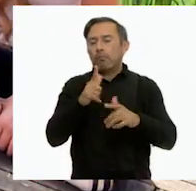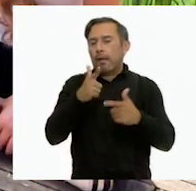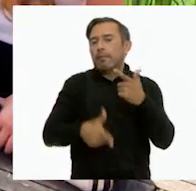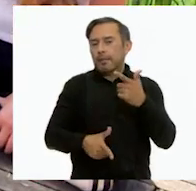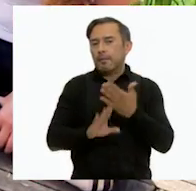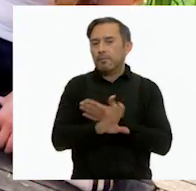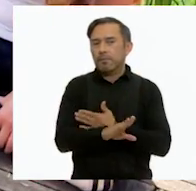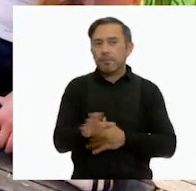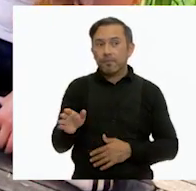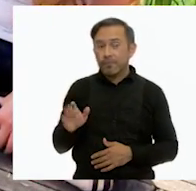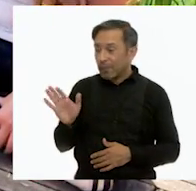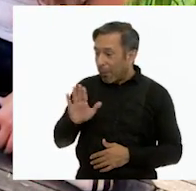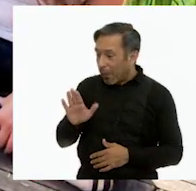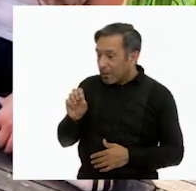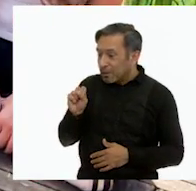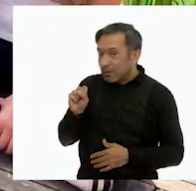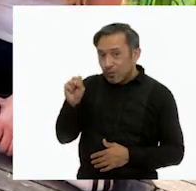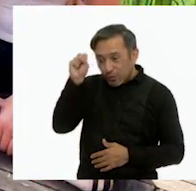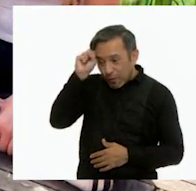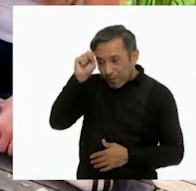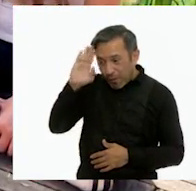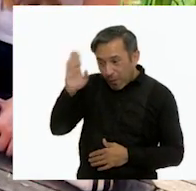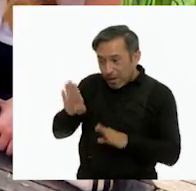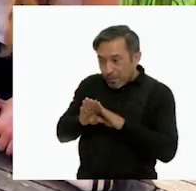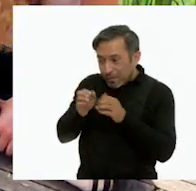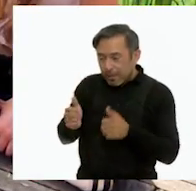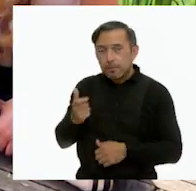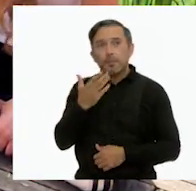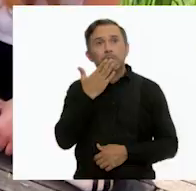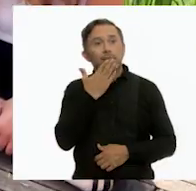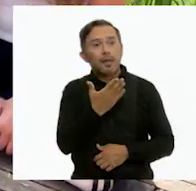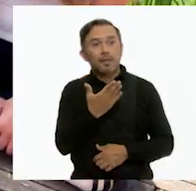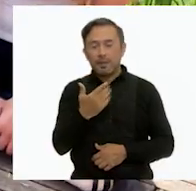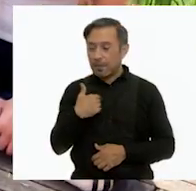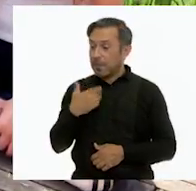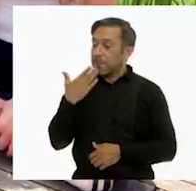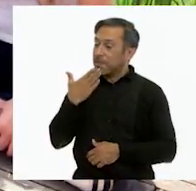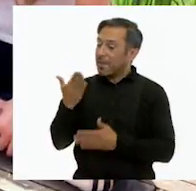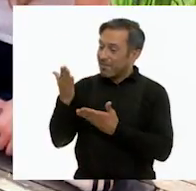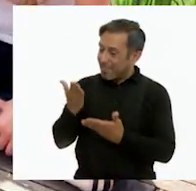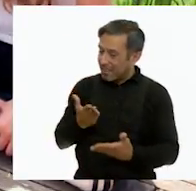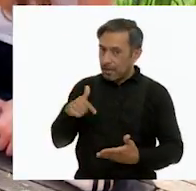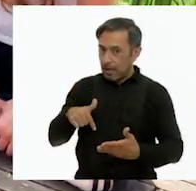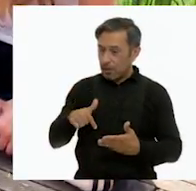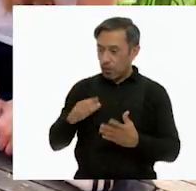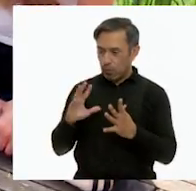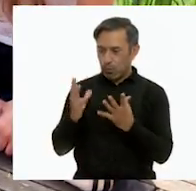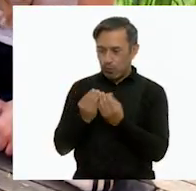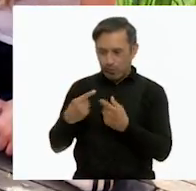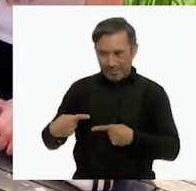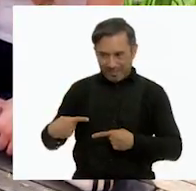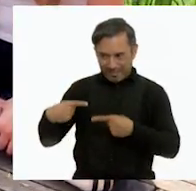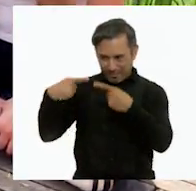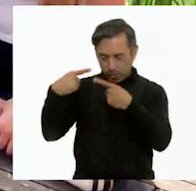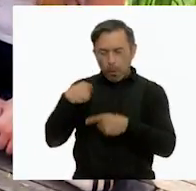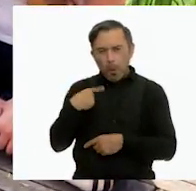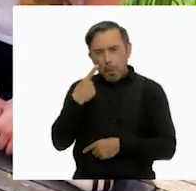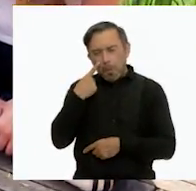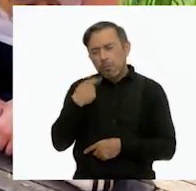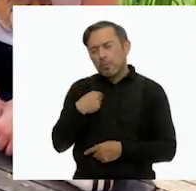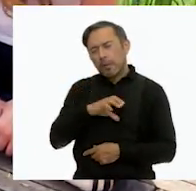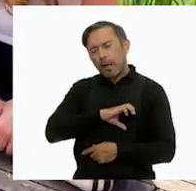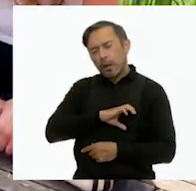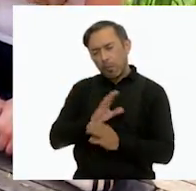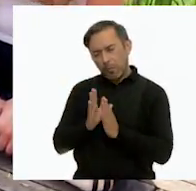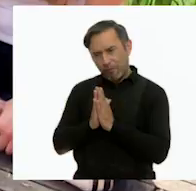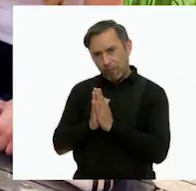Hola, Sofi, ¿cómo estás? Bien. Bienvenida a Creciendo Juntos. Oye, Sofi, te voy a pedir un favor. Mira, en